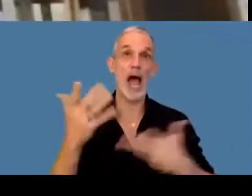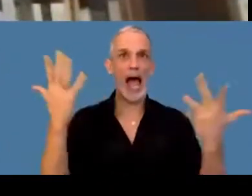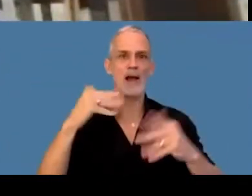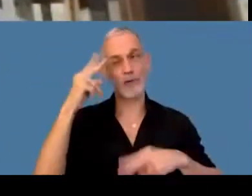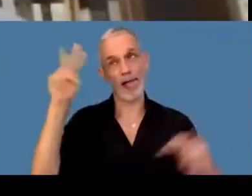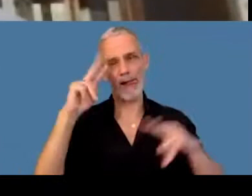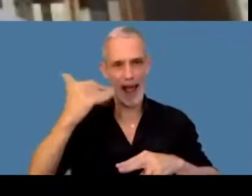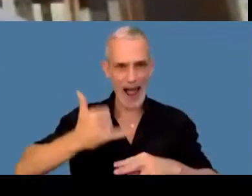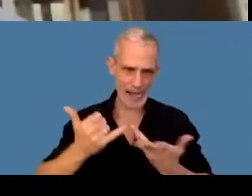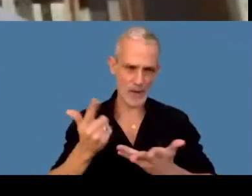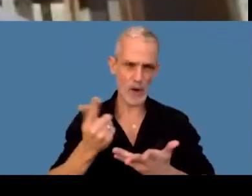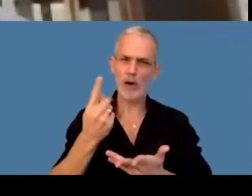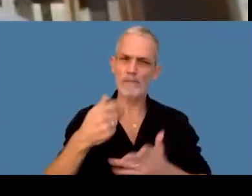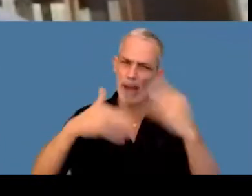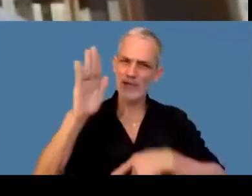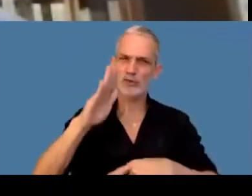vuelta,